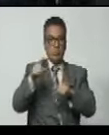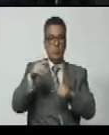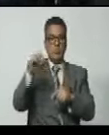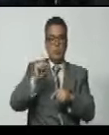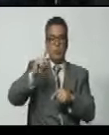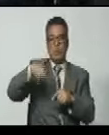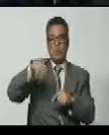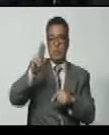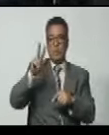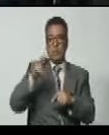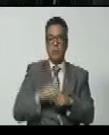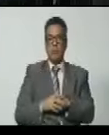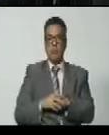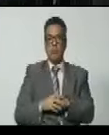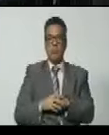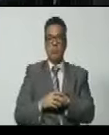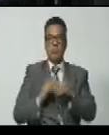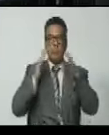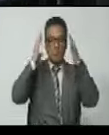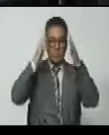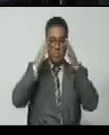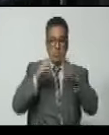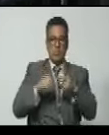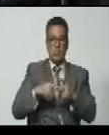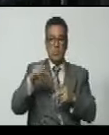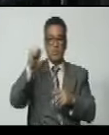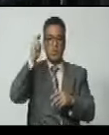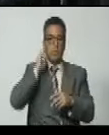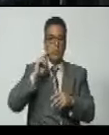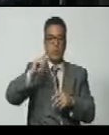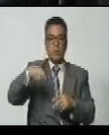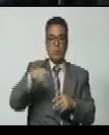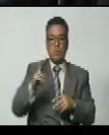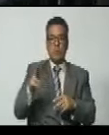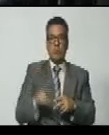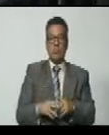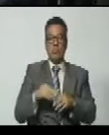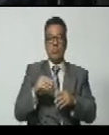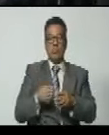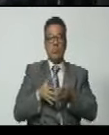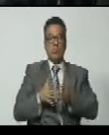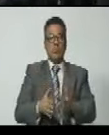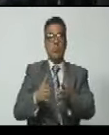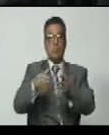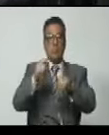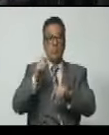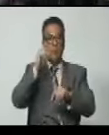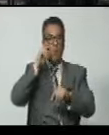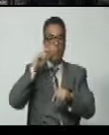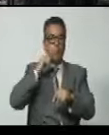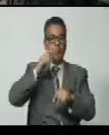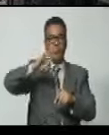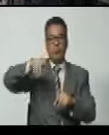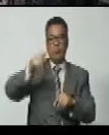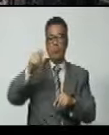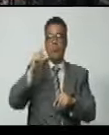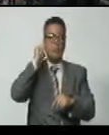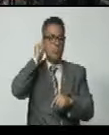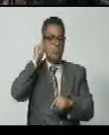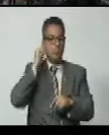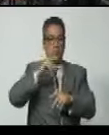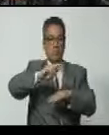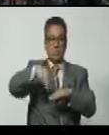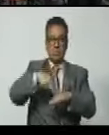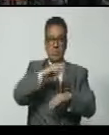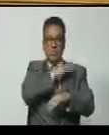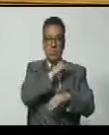PSUV, la concejala del municipio Sucre, Petar y promotora del parto humanizado, Yexdali Uripiero, la directora